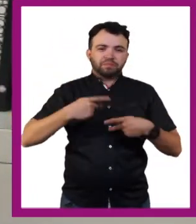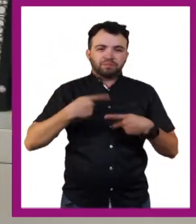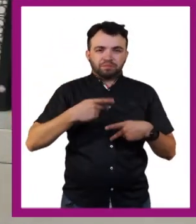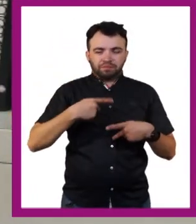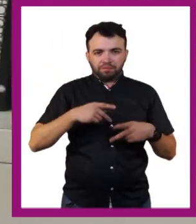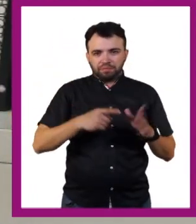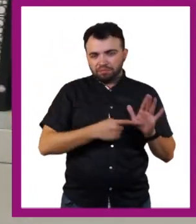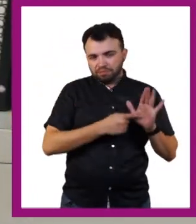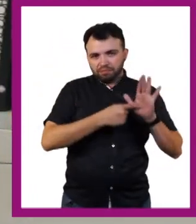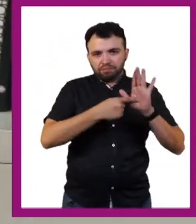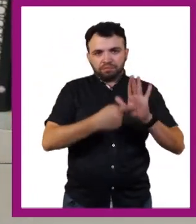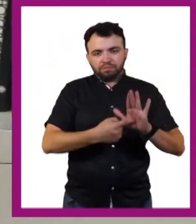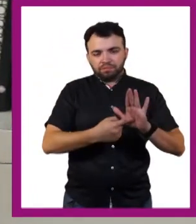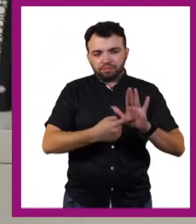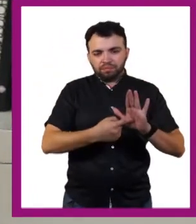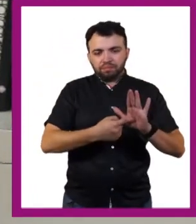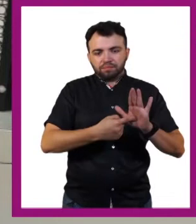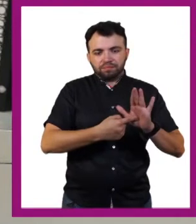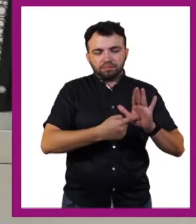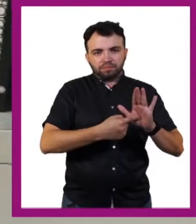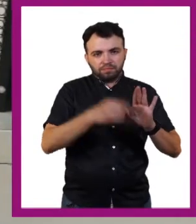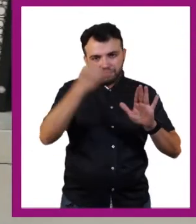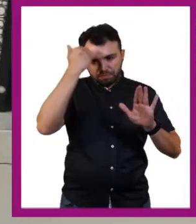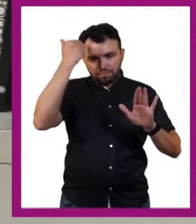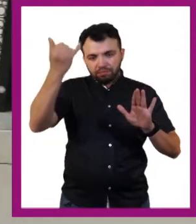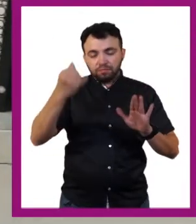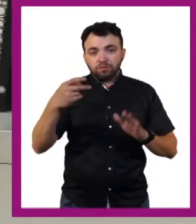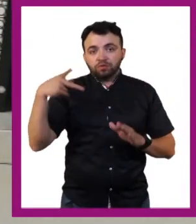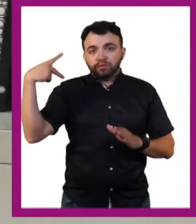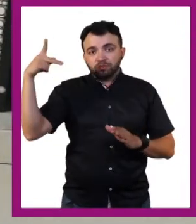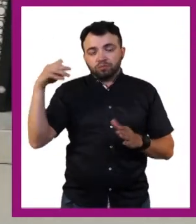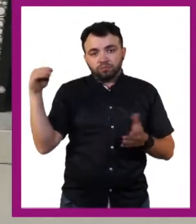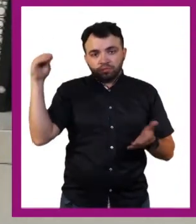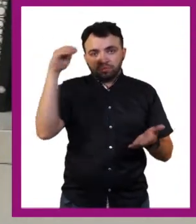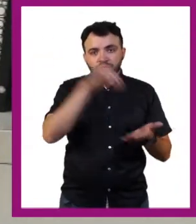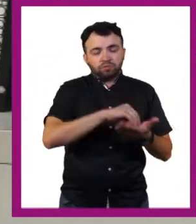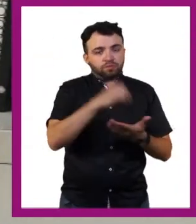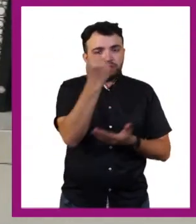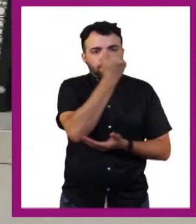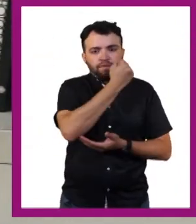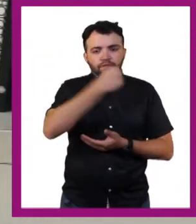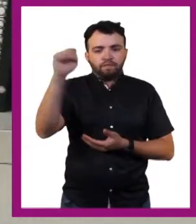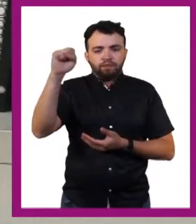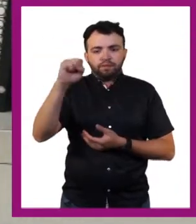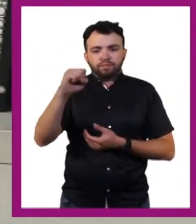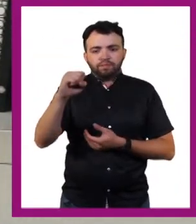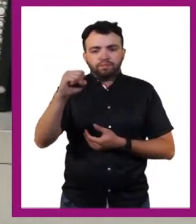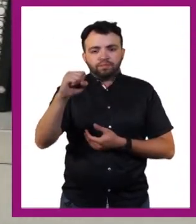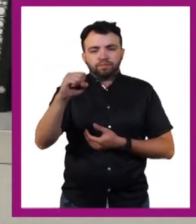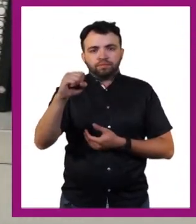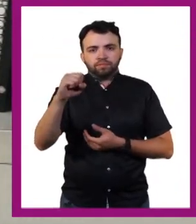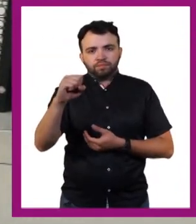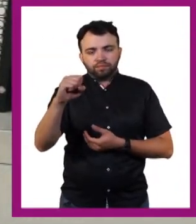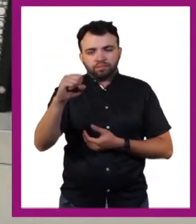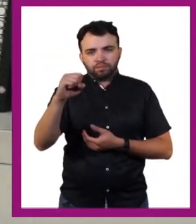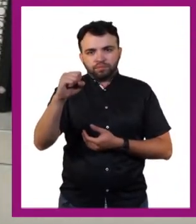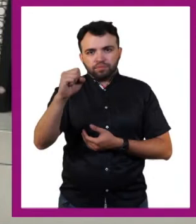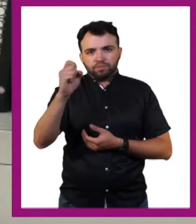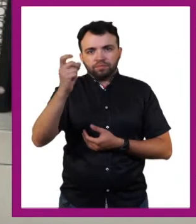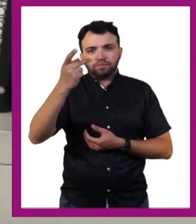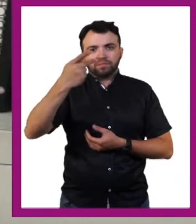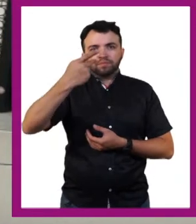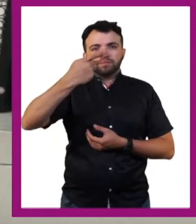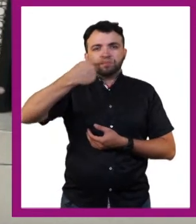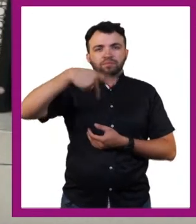en 1842. También él inventó el cianotipo, que es muy famoso. El antotipo no es tan famoso,